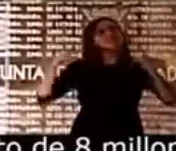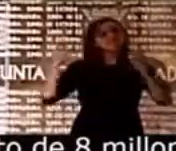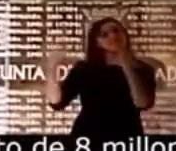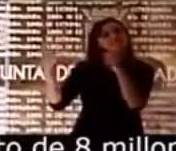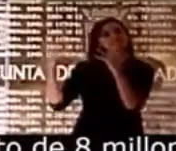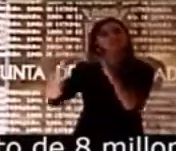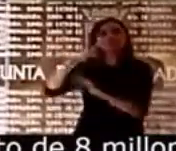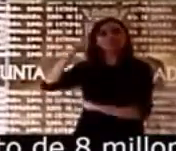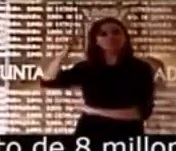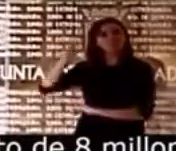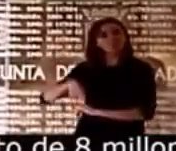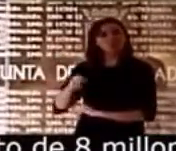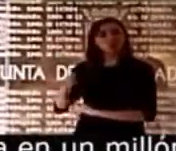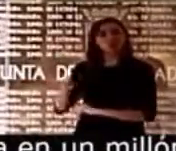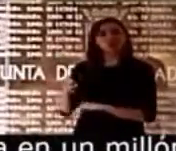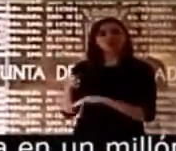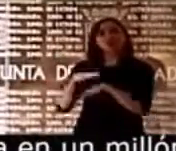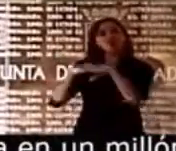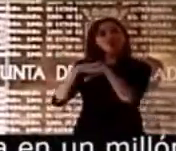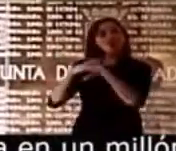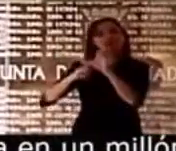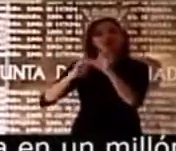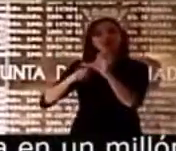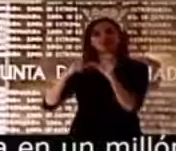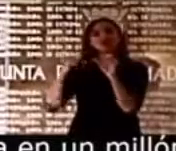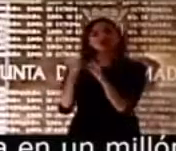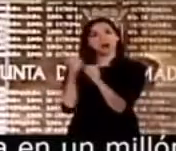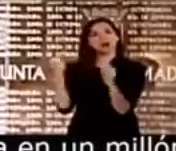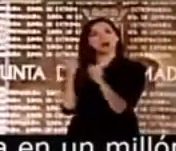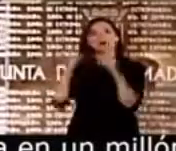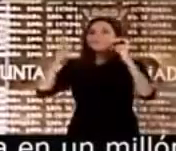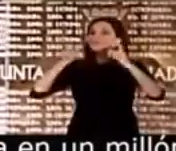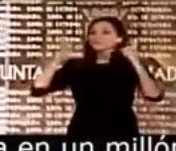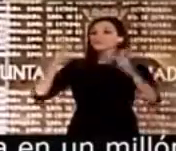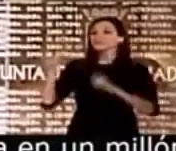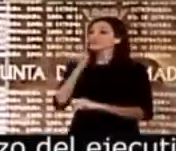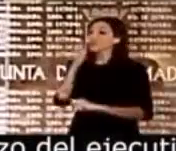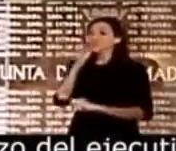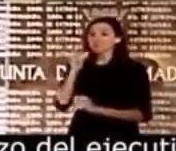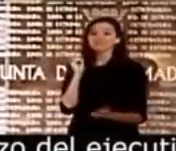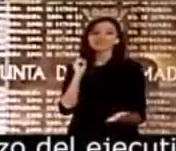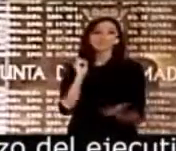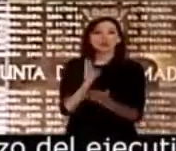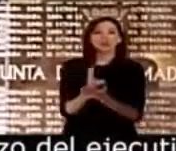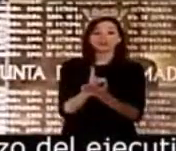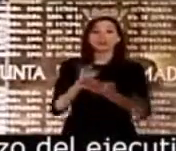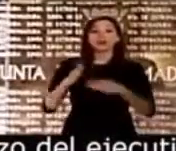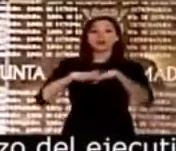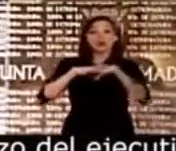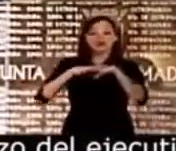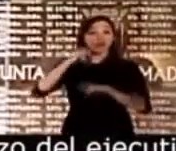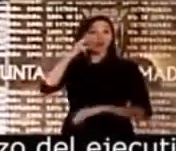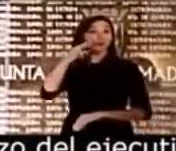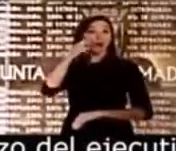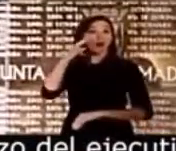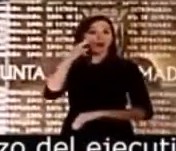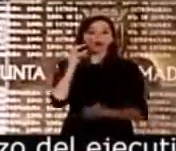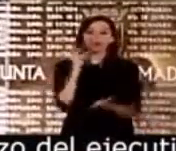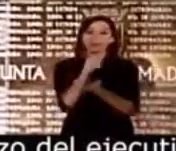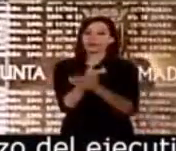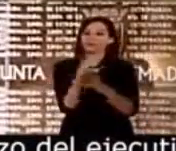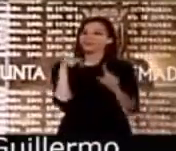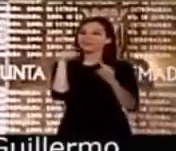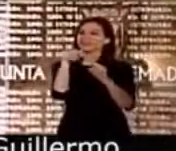del Ejecutivo regional, la apuesta decidida del Gobierno de Guillermo Fernández Vara por apostar por el acceso y